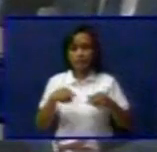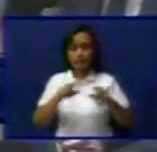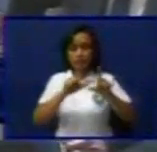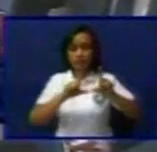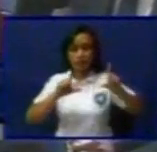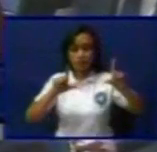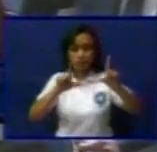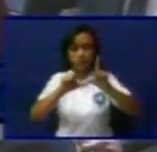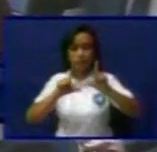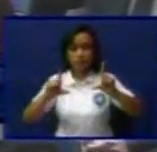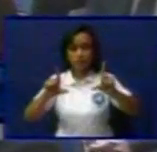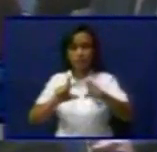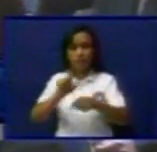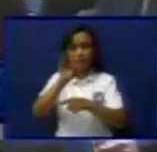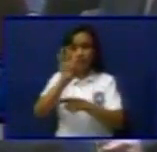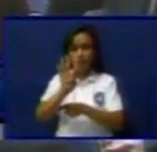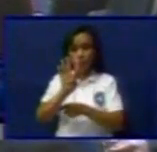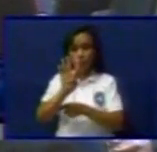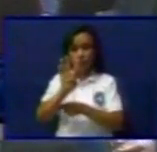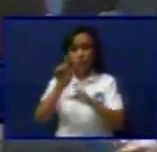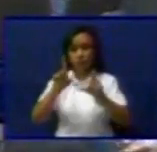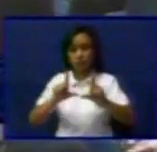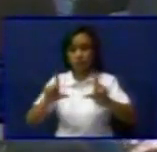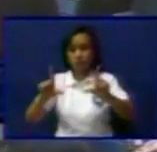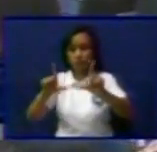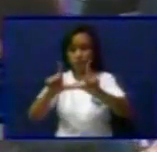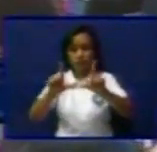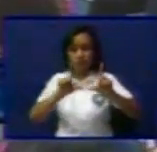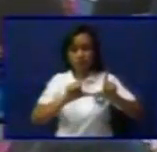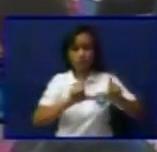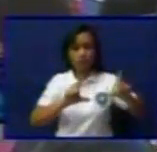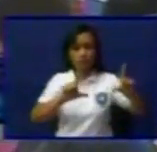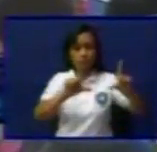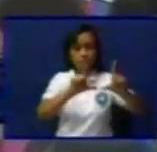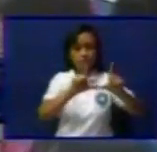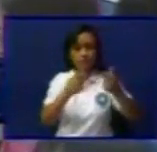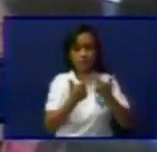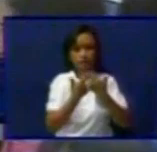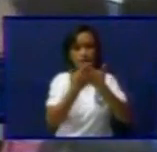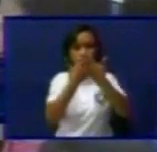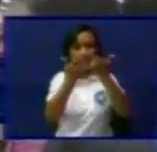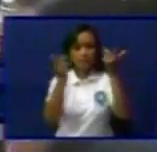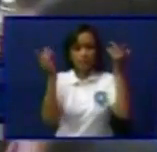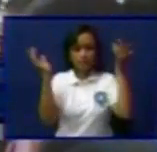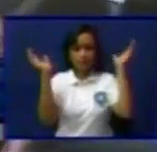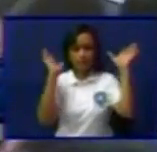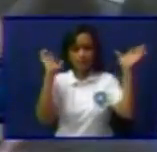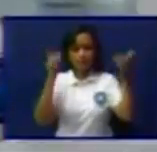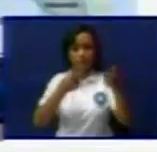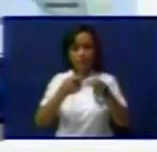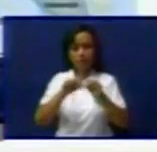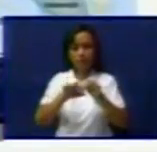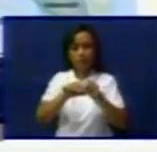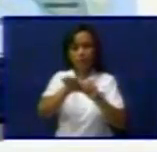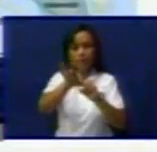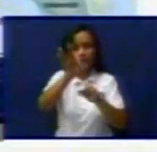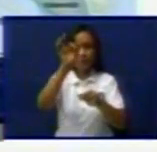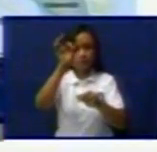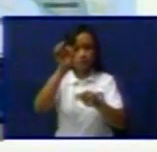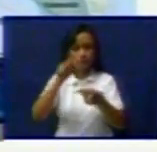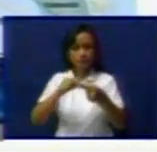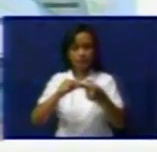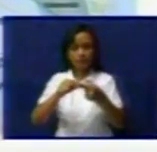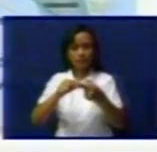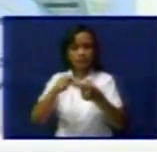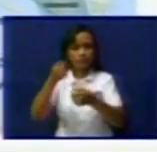Esa zona se dividirá en cuatro zonas funcionales, que son las de libre comercio, de oficinas